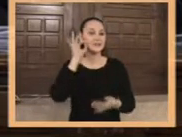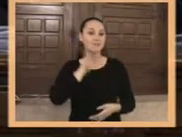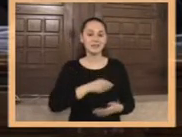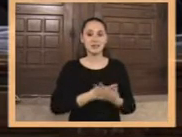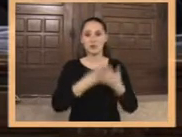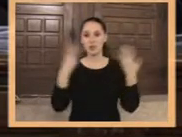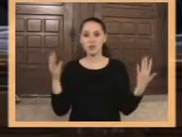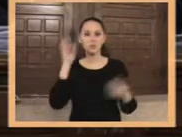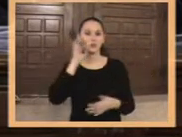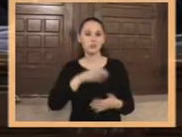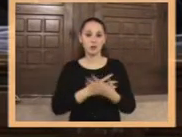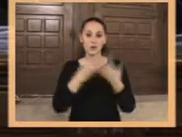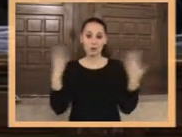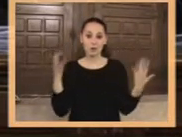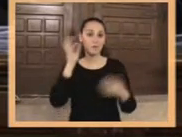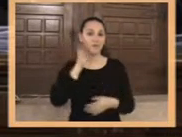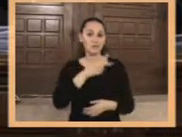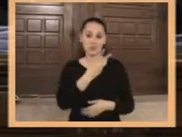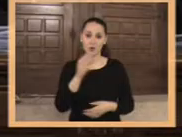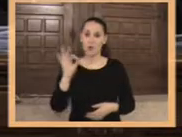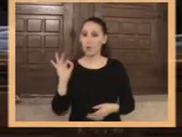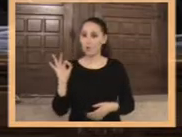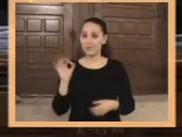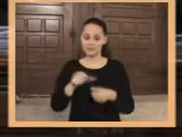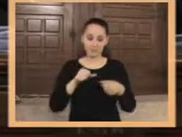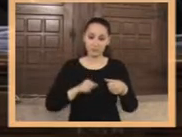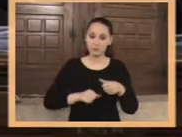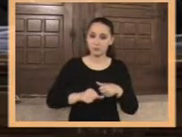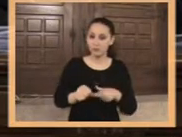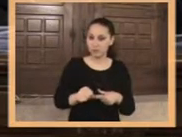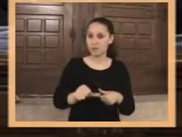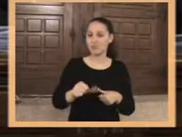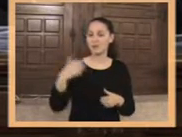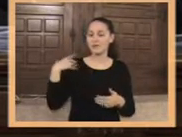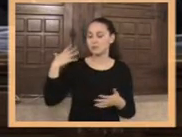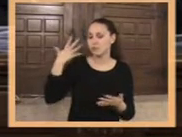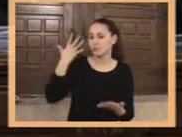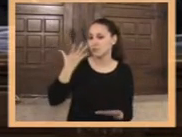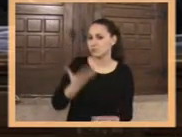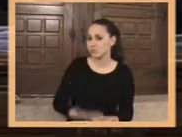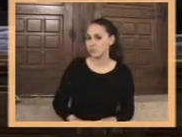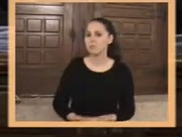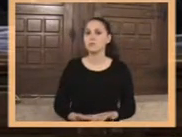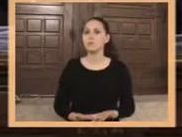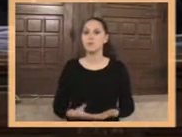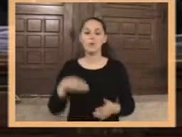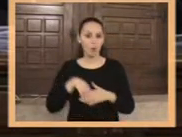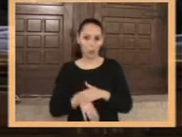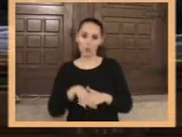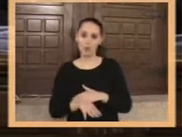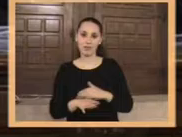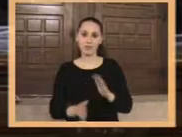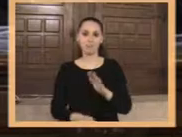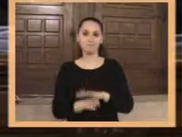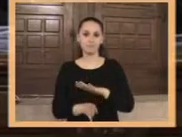mayor parte de la documentación del siglo XX, incluida la que vamos generando día tras día. Por lo tanto, nuestra intención es que de esos fondos,